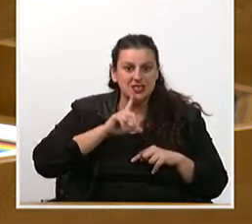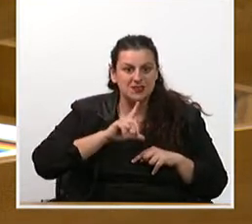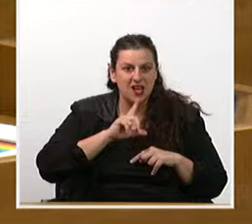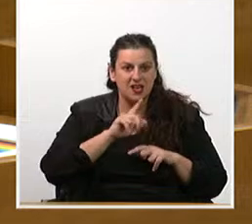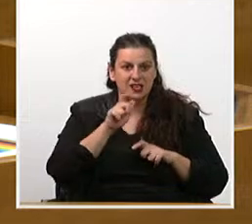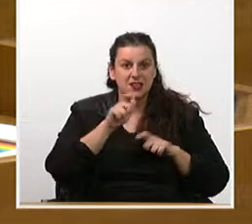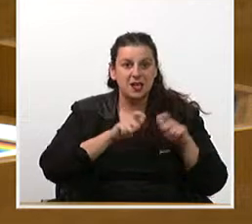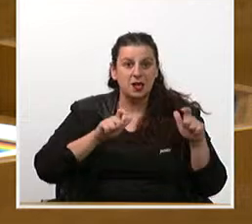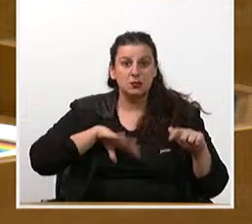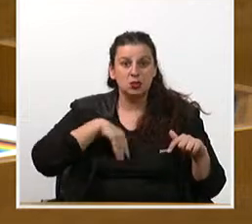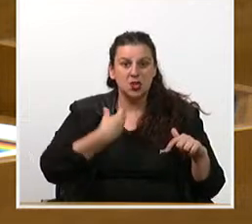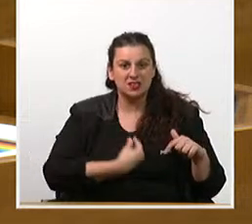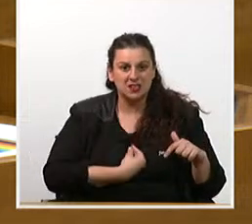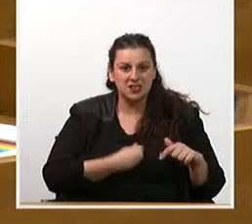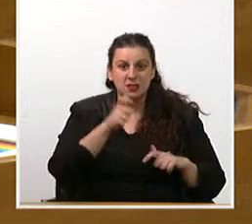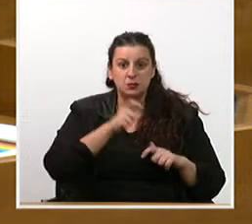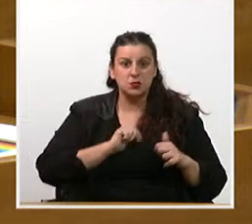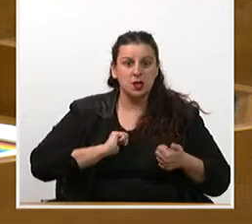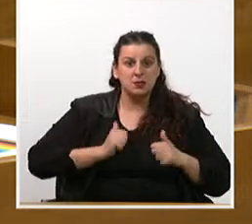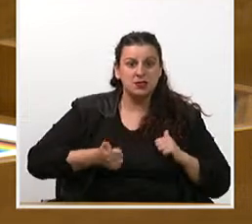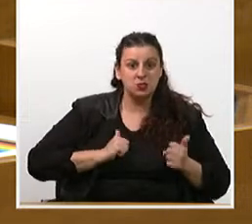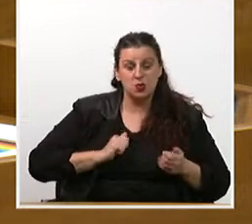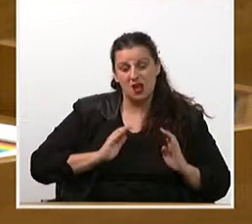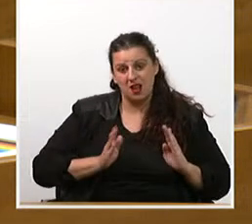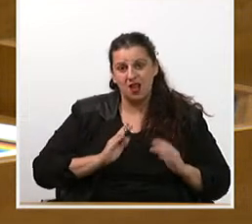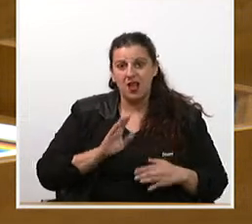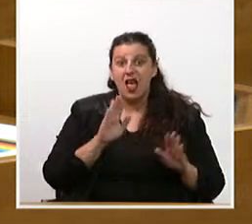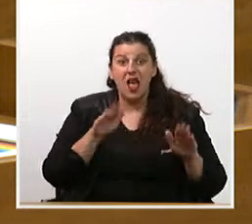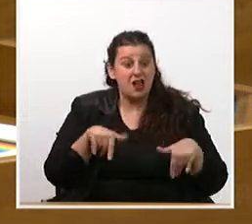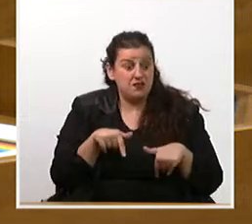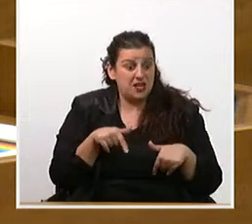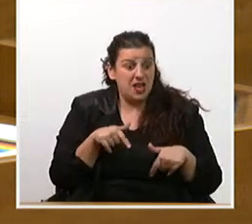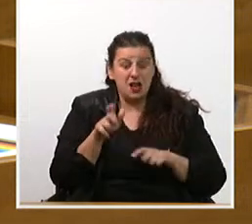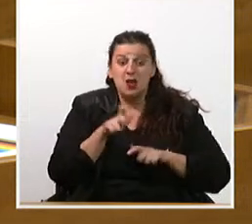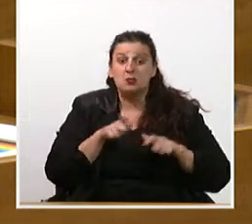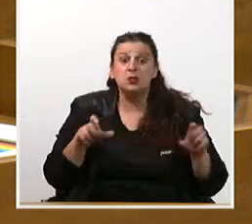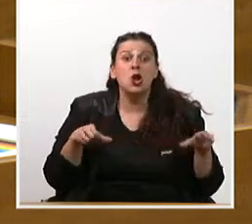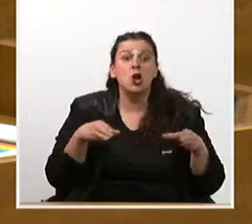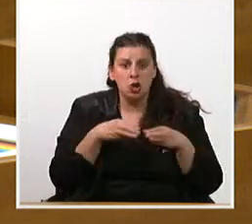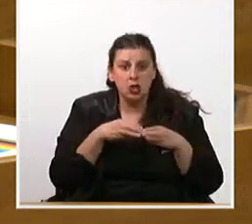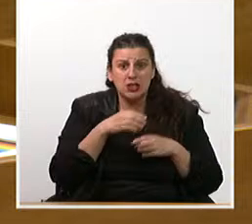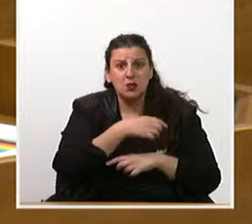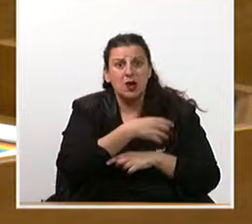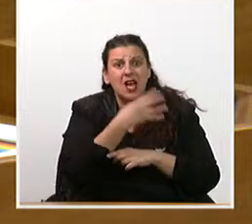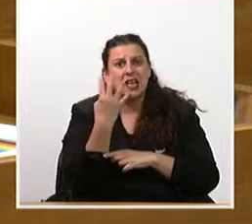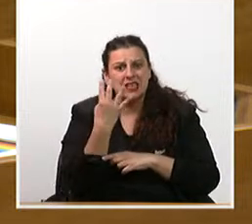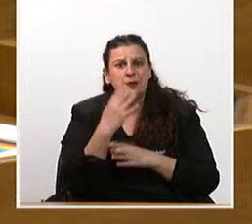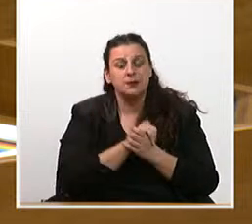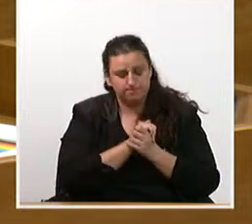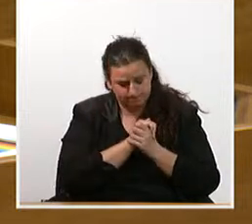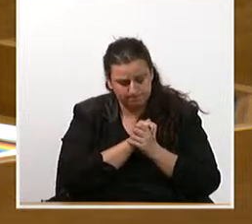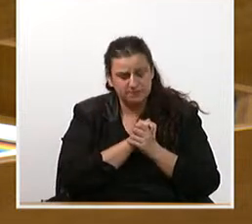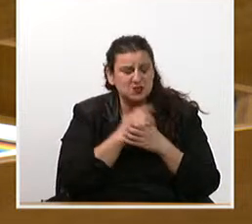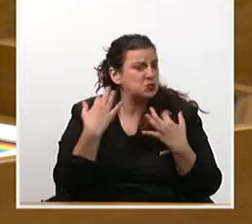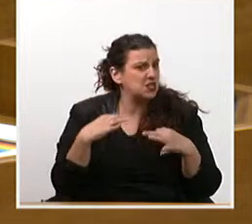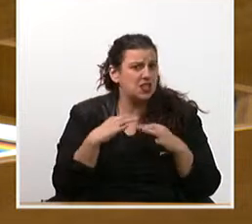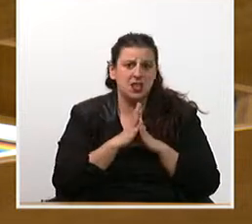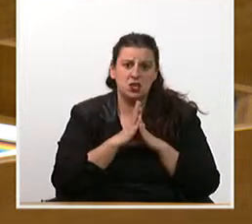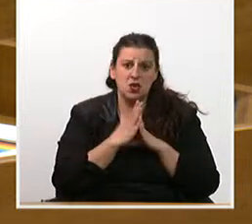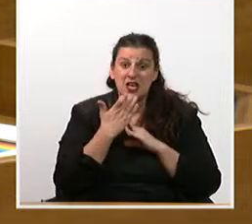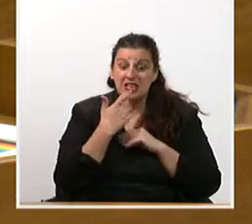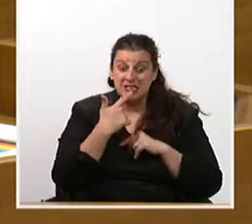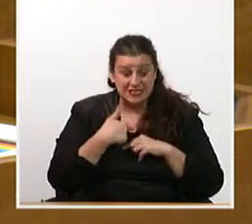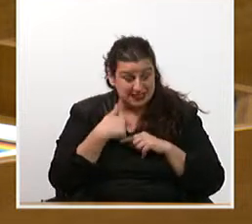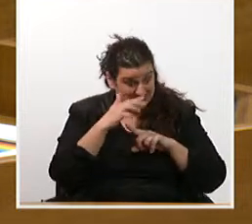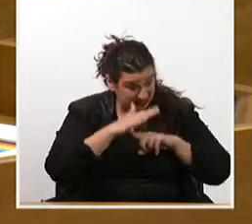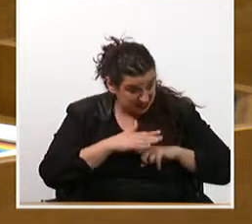persones trans persones bisexual En definitiva persones del colectiv lgtbi es simple y si nega Esta